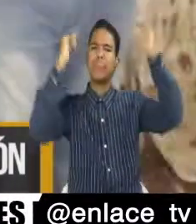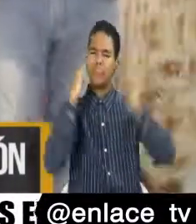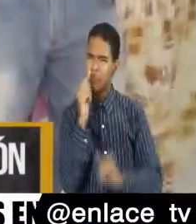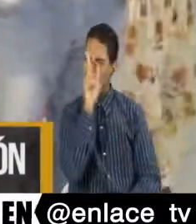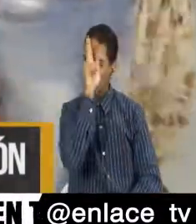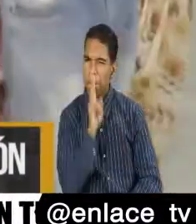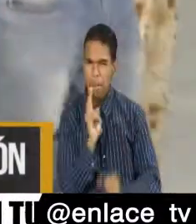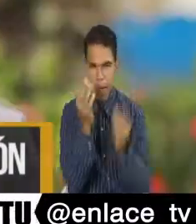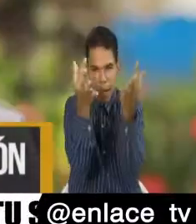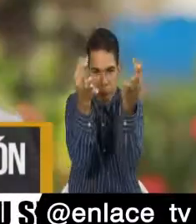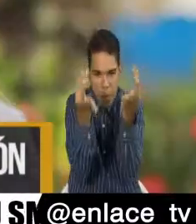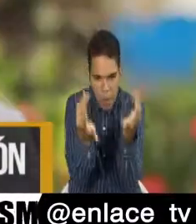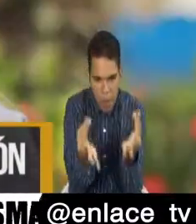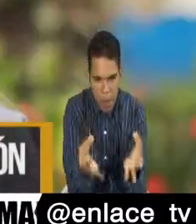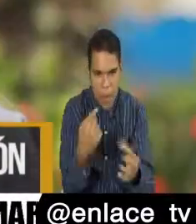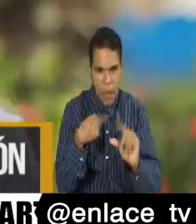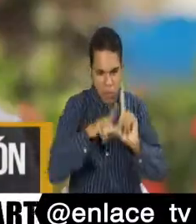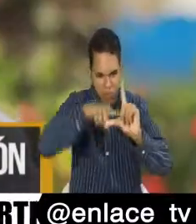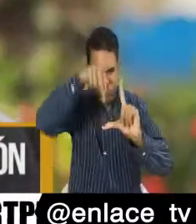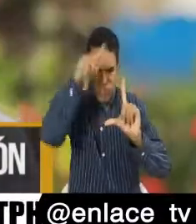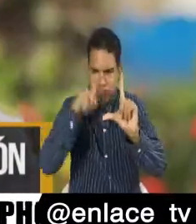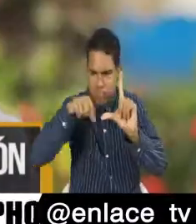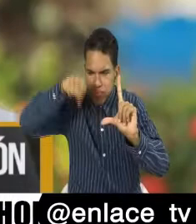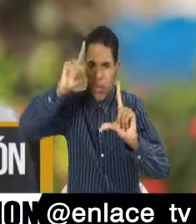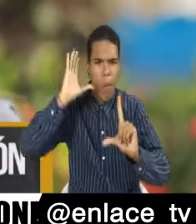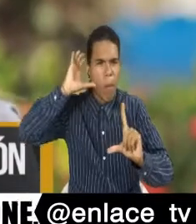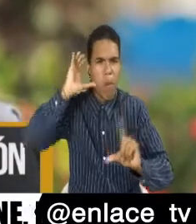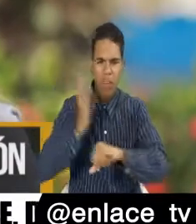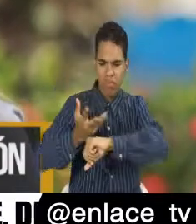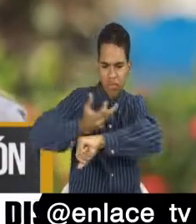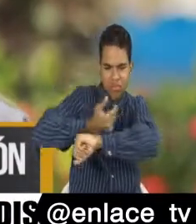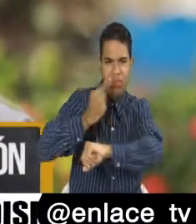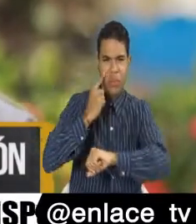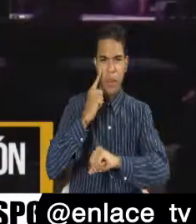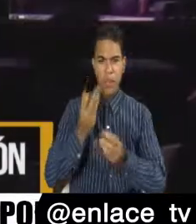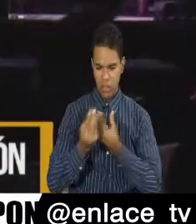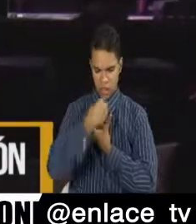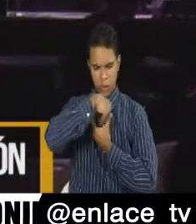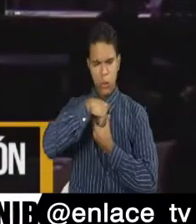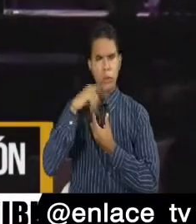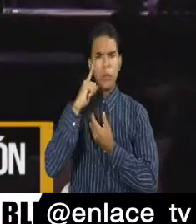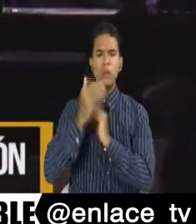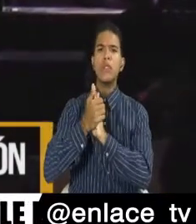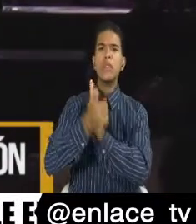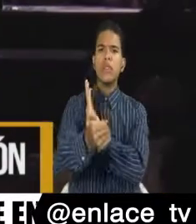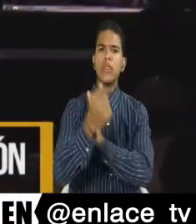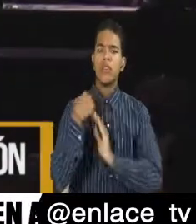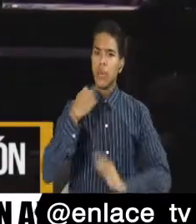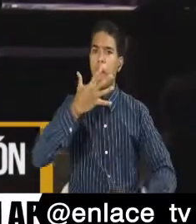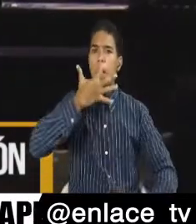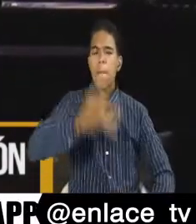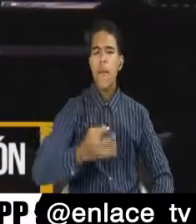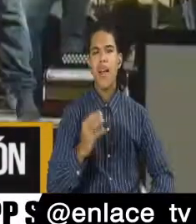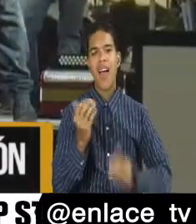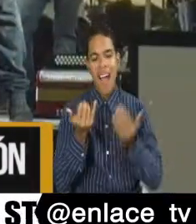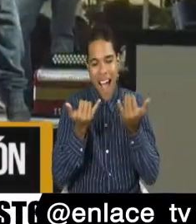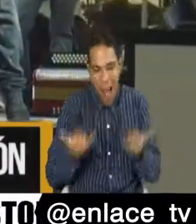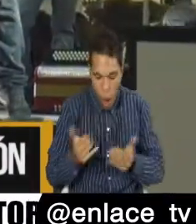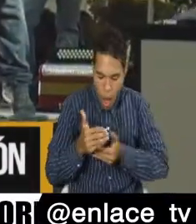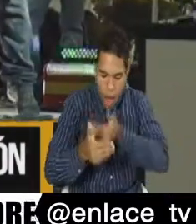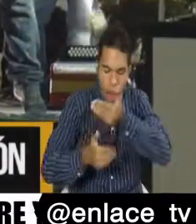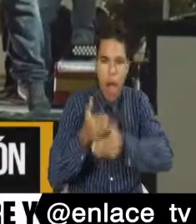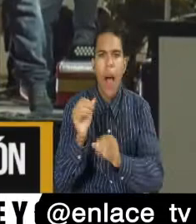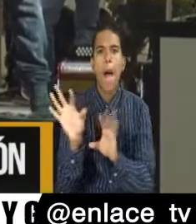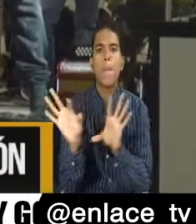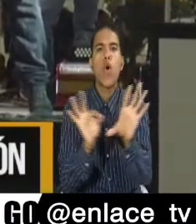Barranca Bermeja. De verdad que tenemos muchos artistas, tenemos mucho talento, mucho potencial. Ahora vendrá el proceso de selección de quienes a partir del mes de agosto